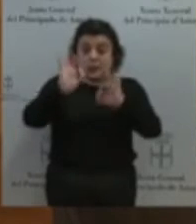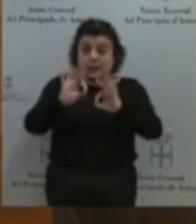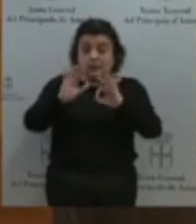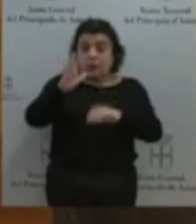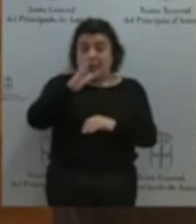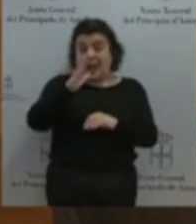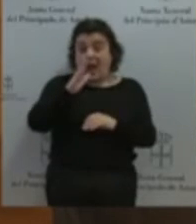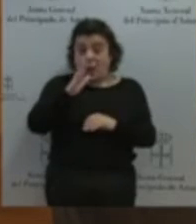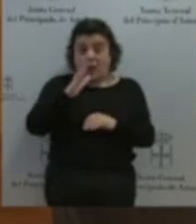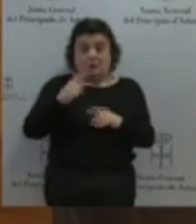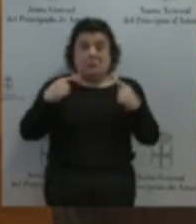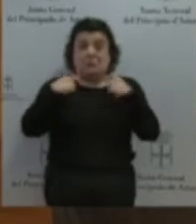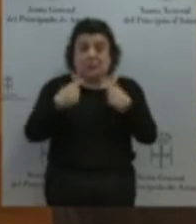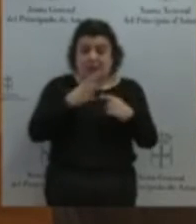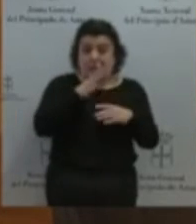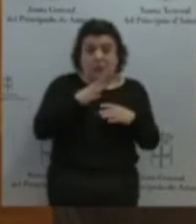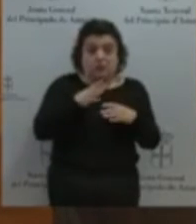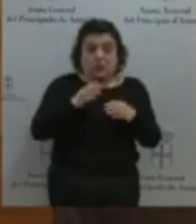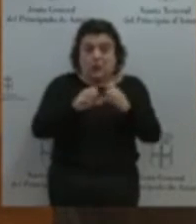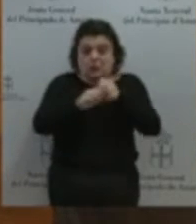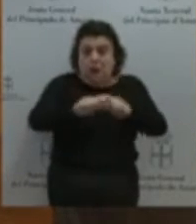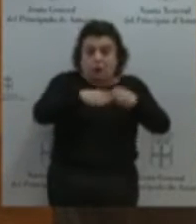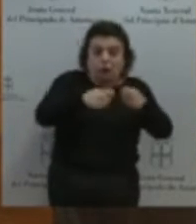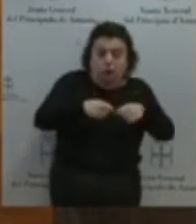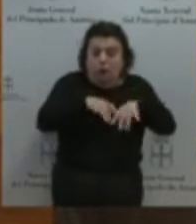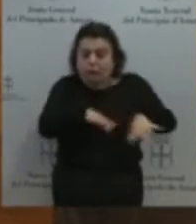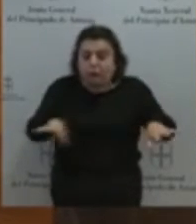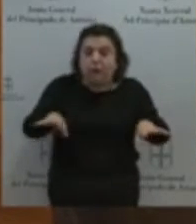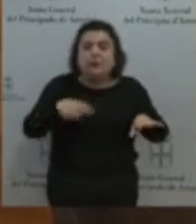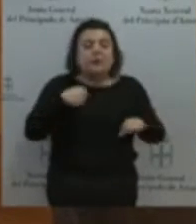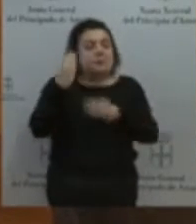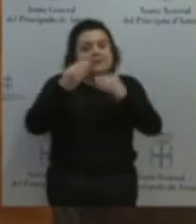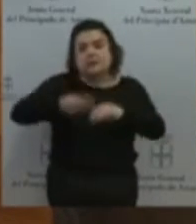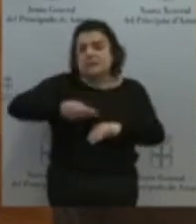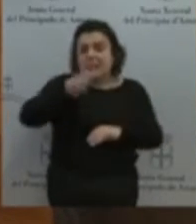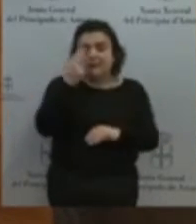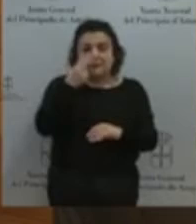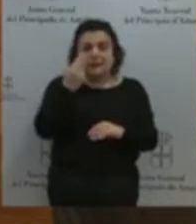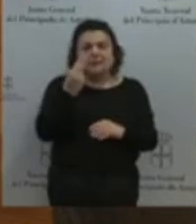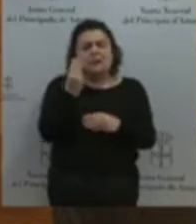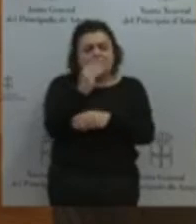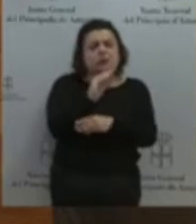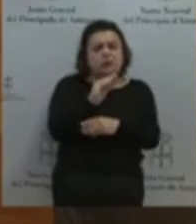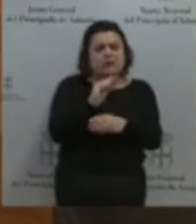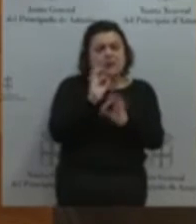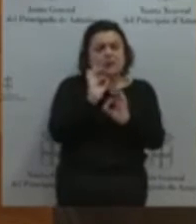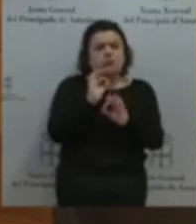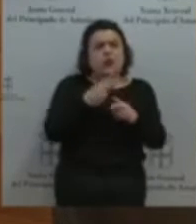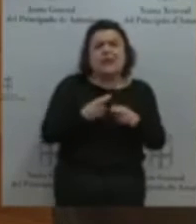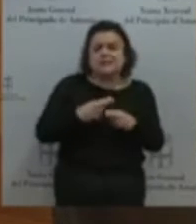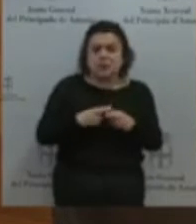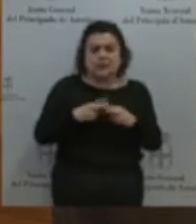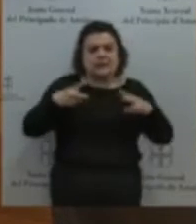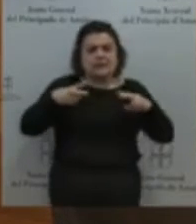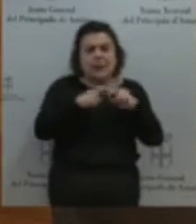creo que sería interesante introducir en las políticas de prevención y de cartografía del turismo